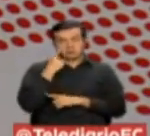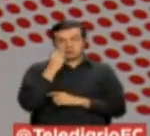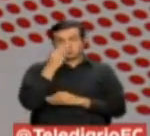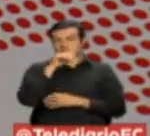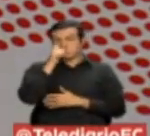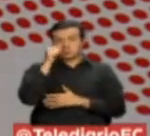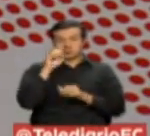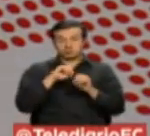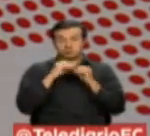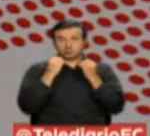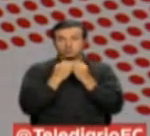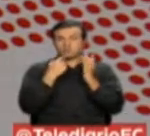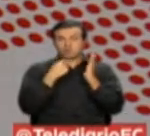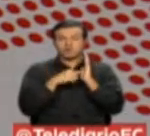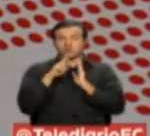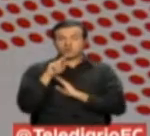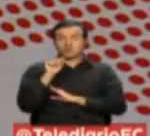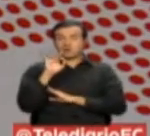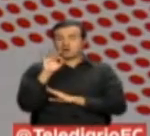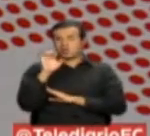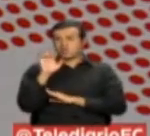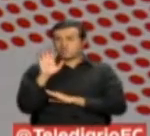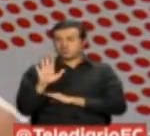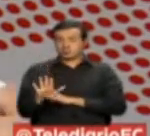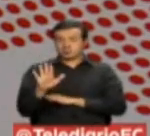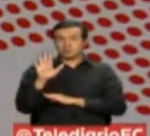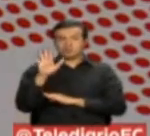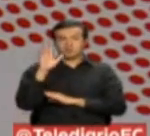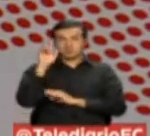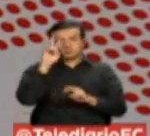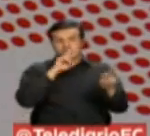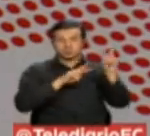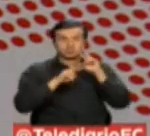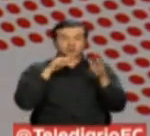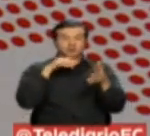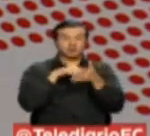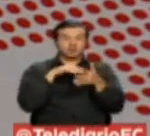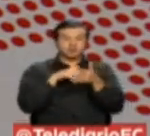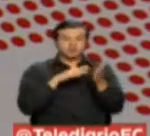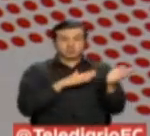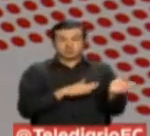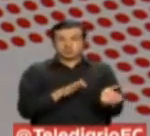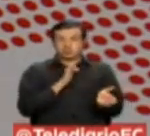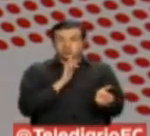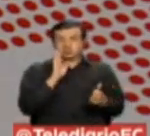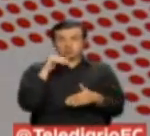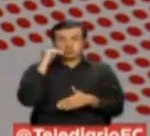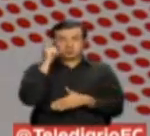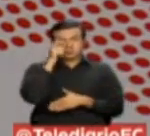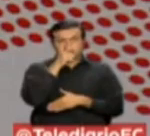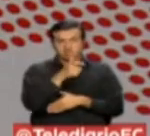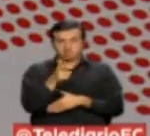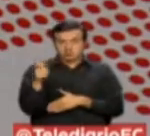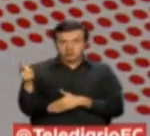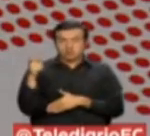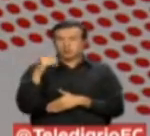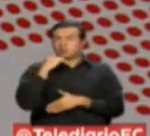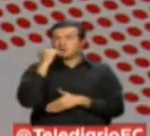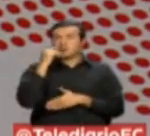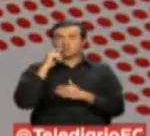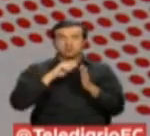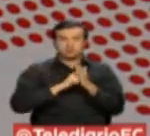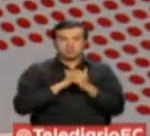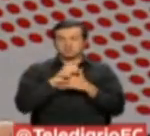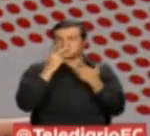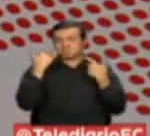otros organismos, por ejemplo, como la UAFE, al momento de hacer sus estudios técnicos de lavado de activos, y posteriormente a la Fiscalía o a la Contraloría,